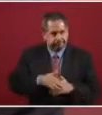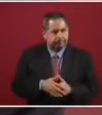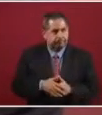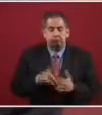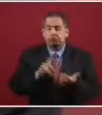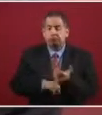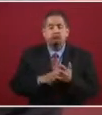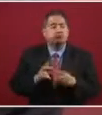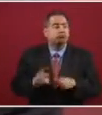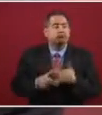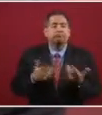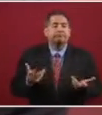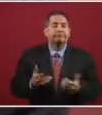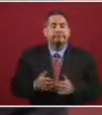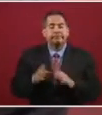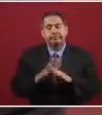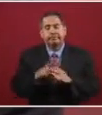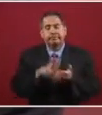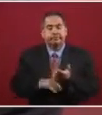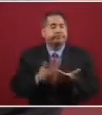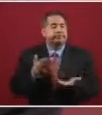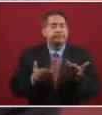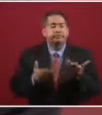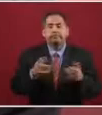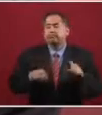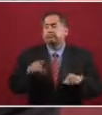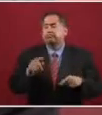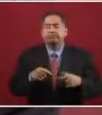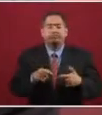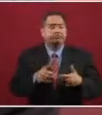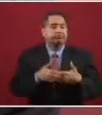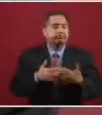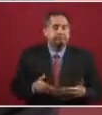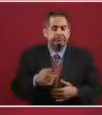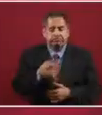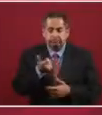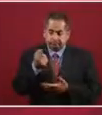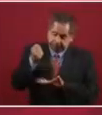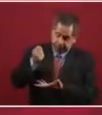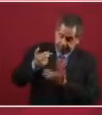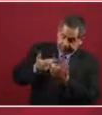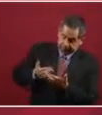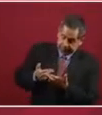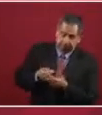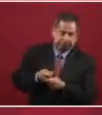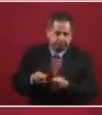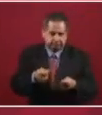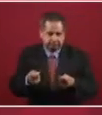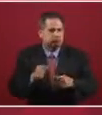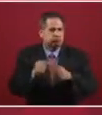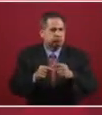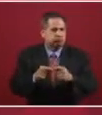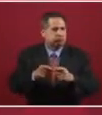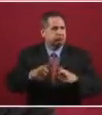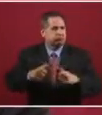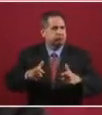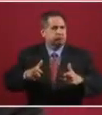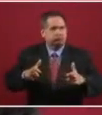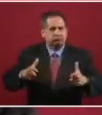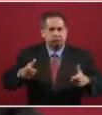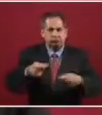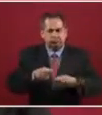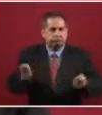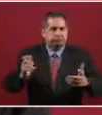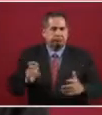depender, pues, de la disponibilidad de los recursos, pero vamos a ir ampliando y ampliando y ampliando los